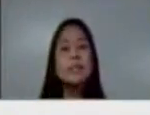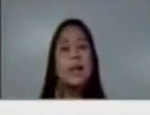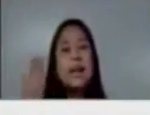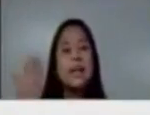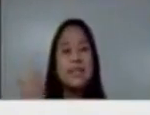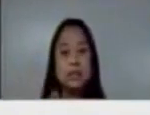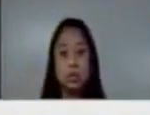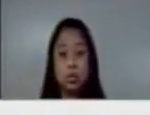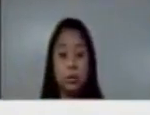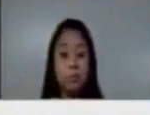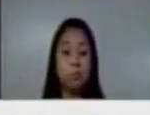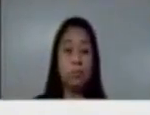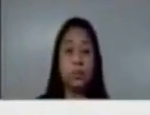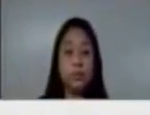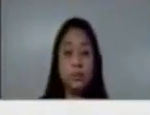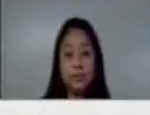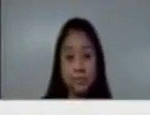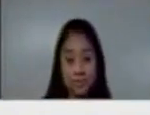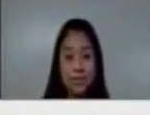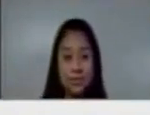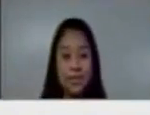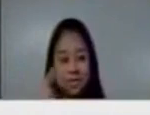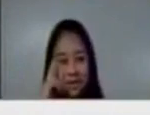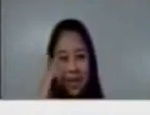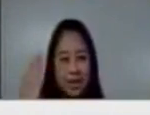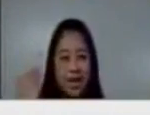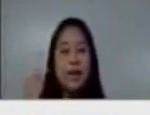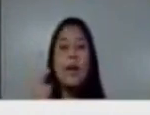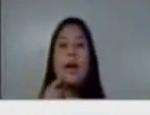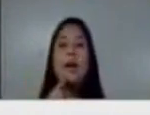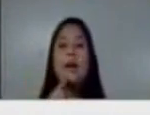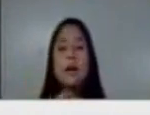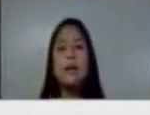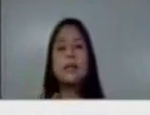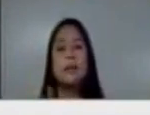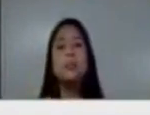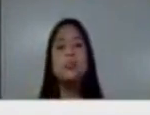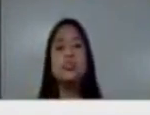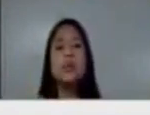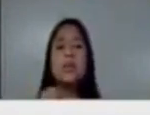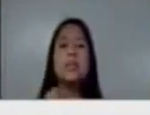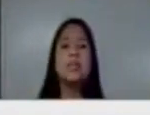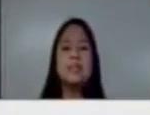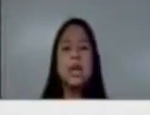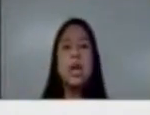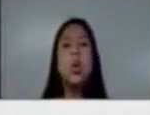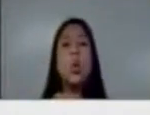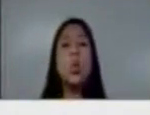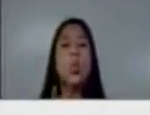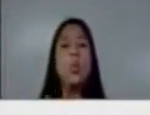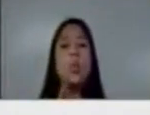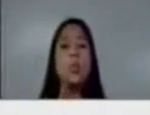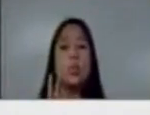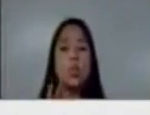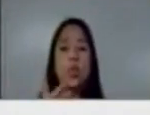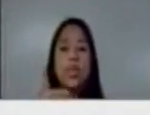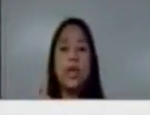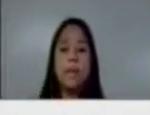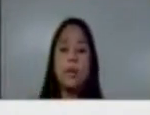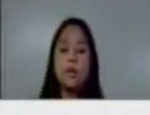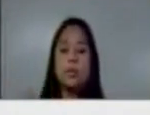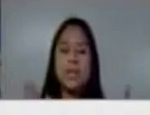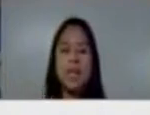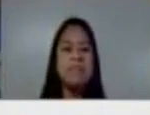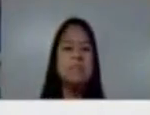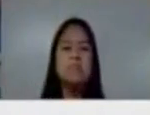antes de que yo tomara posesión, hablamos de que podíamos construir un muro de prosperidad en nuestra región